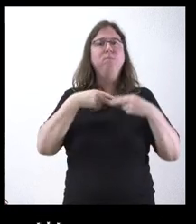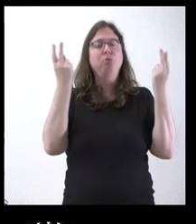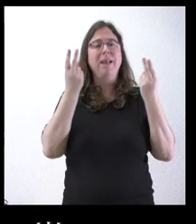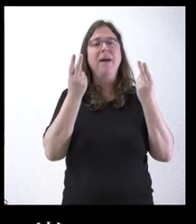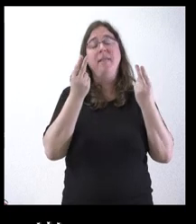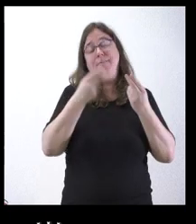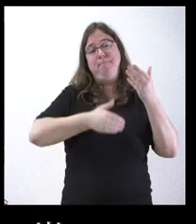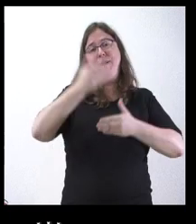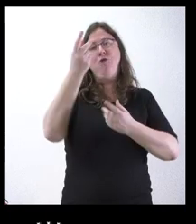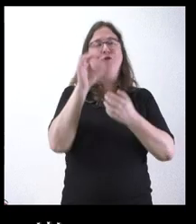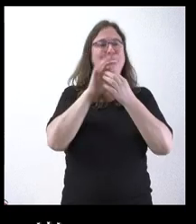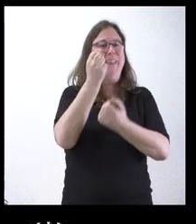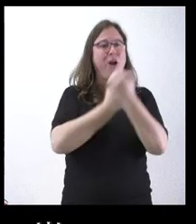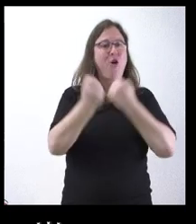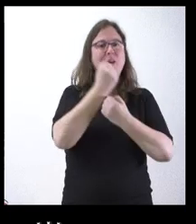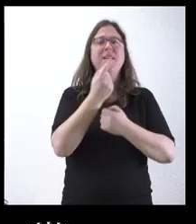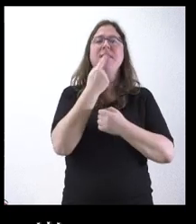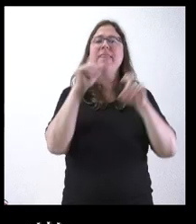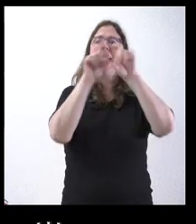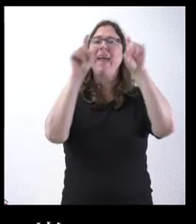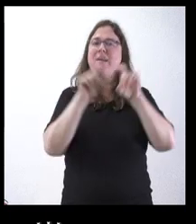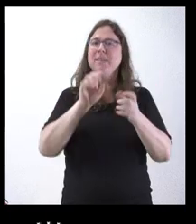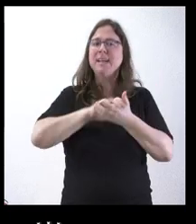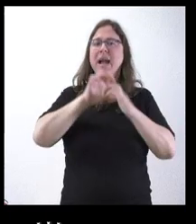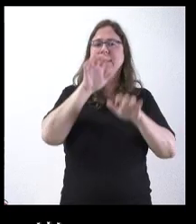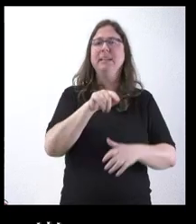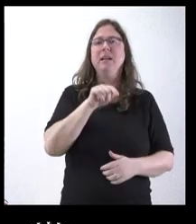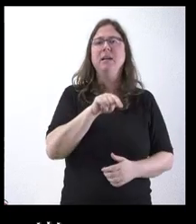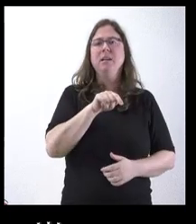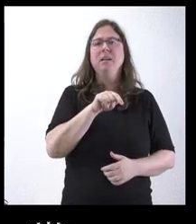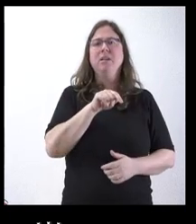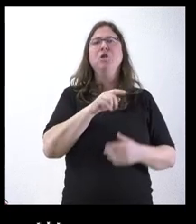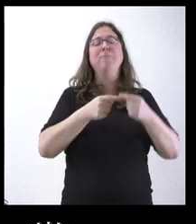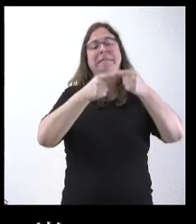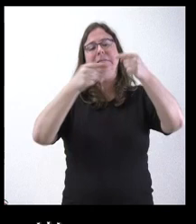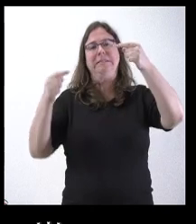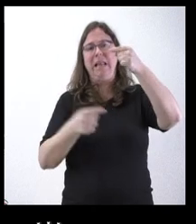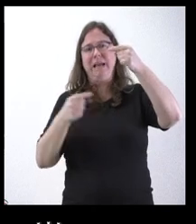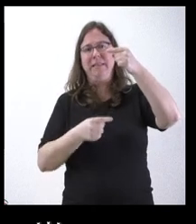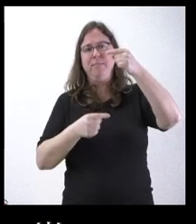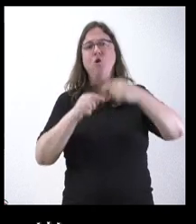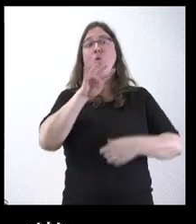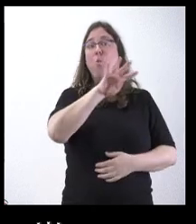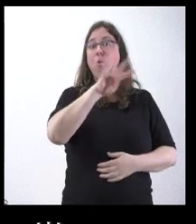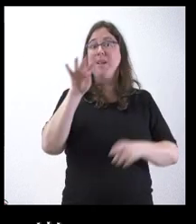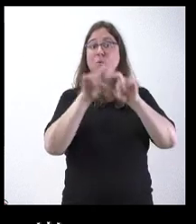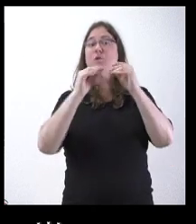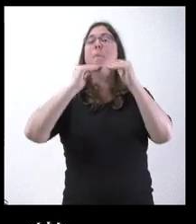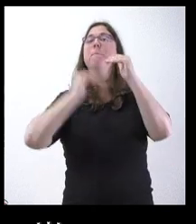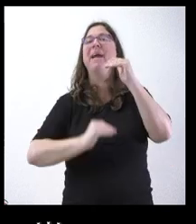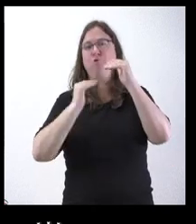económica señala que Castilla las empresas de Castilla y león eh presentan un saldo negativo 44 empresas menos